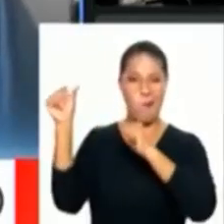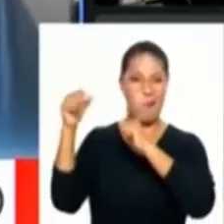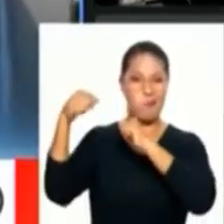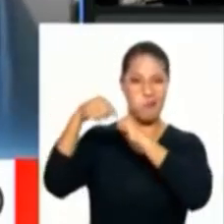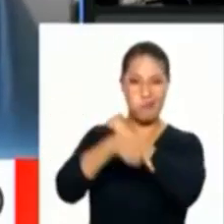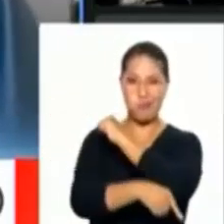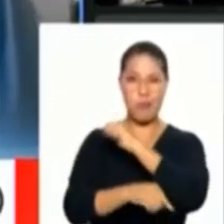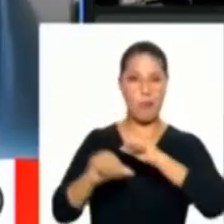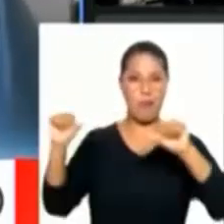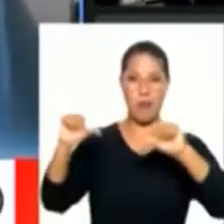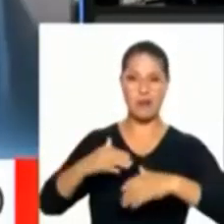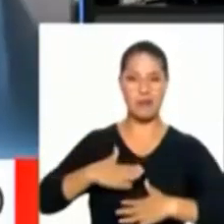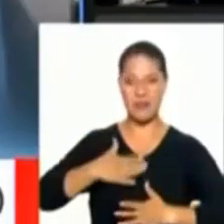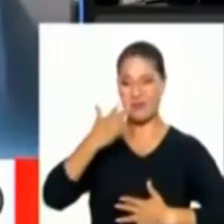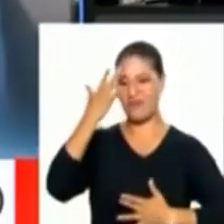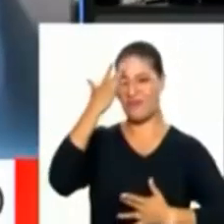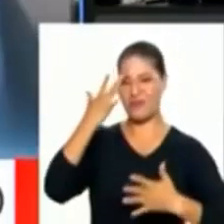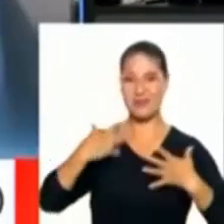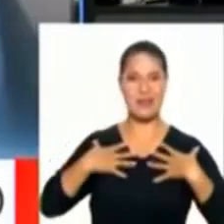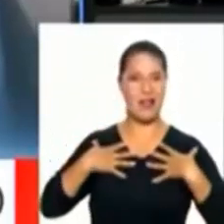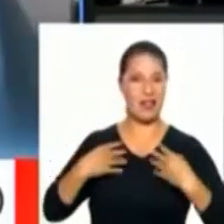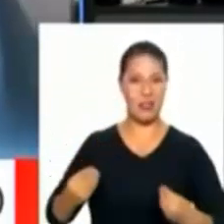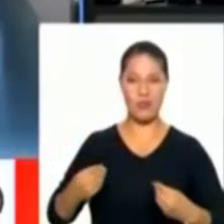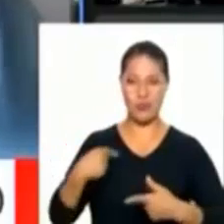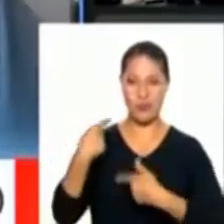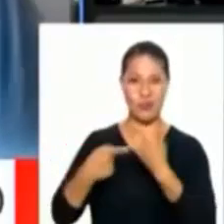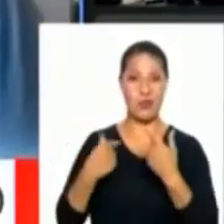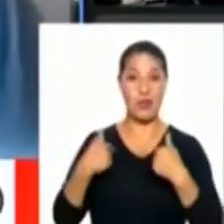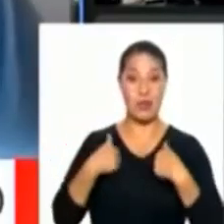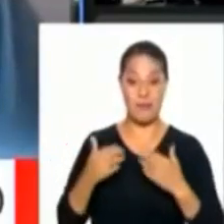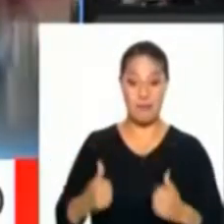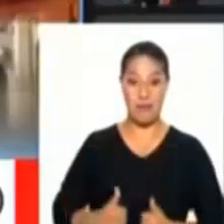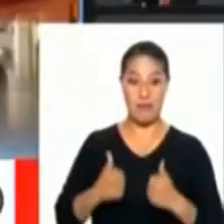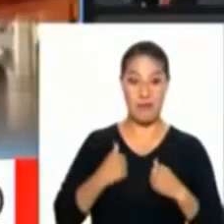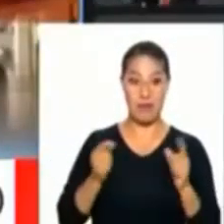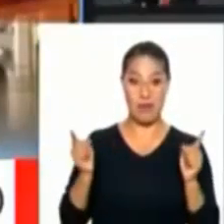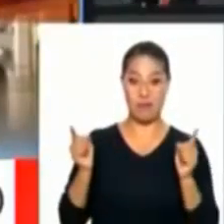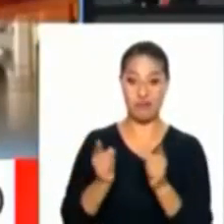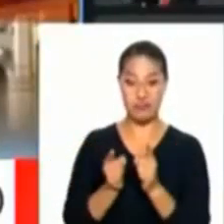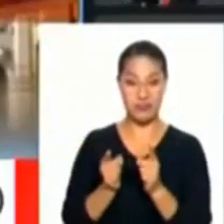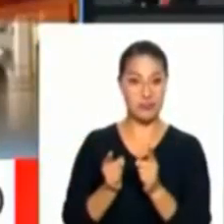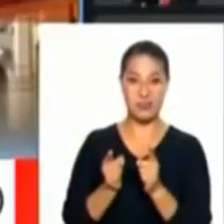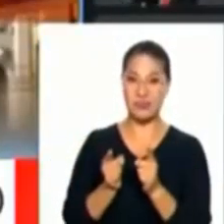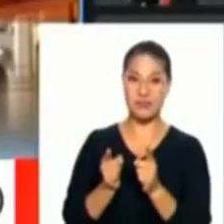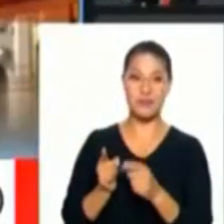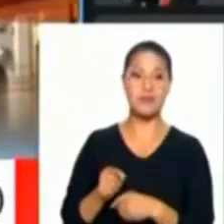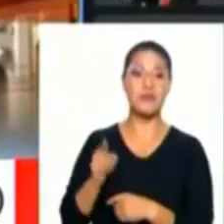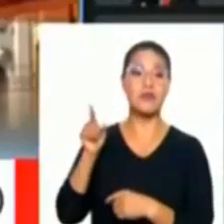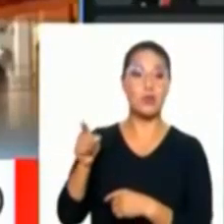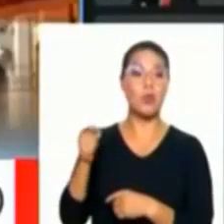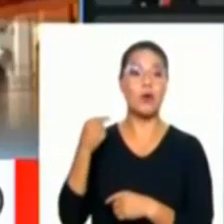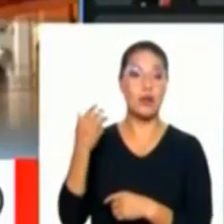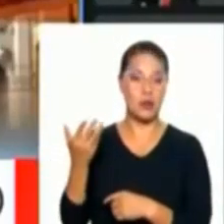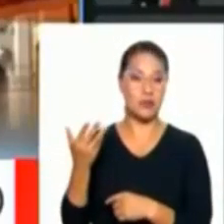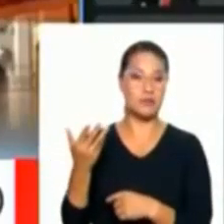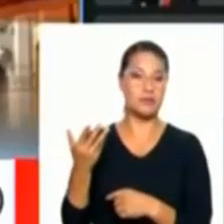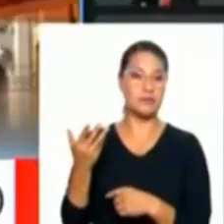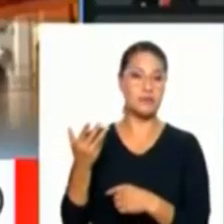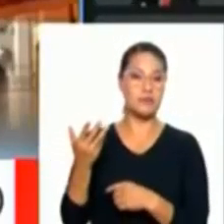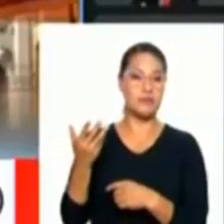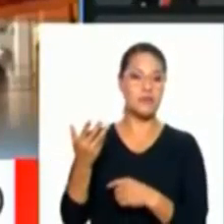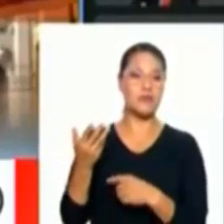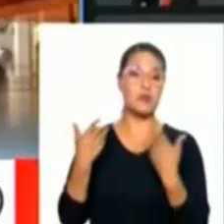domiciliaria durante 18 meses del exmandatario Alberto Fujimori, una solicitud que el exmandatario